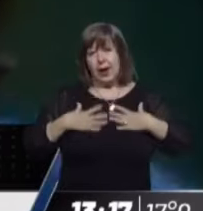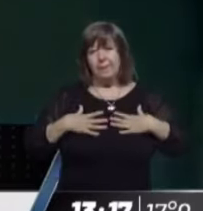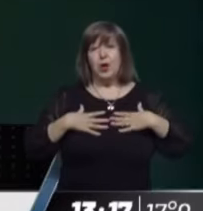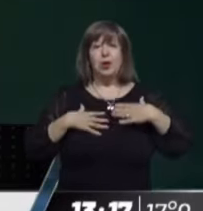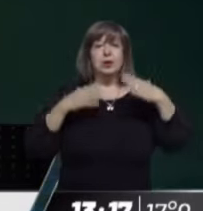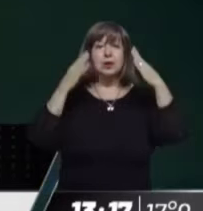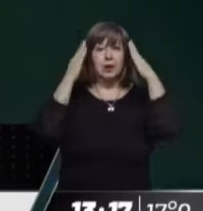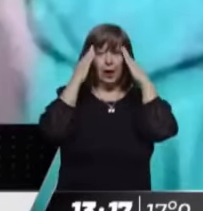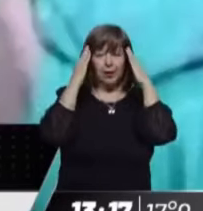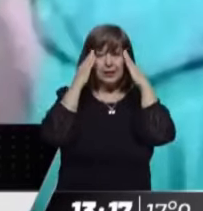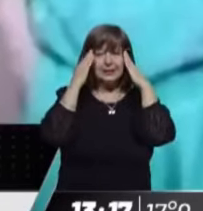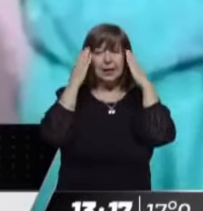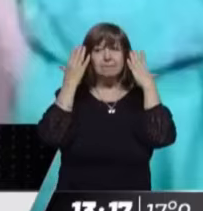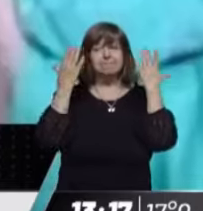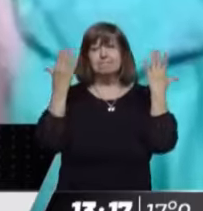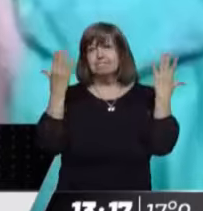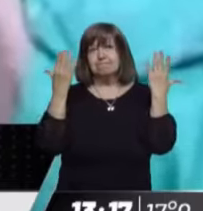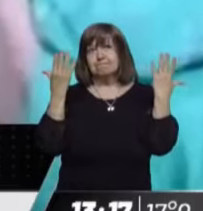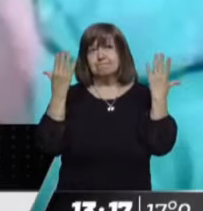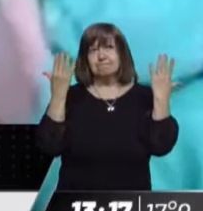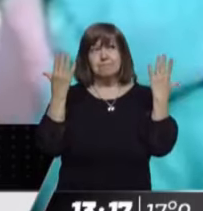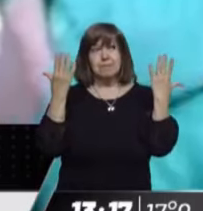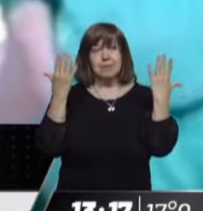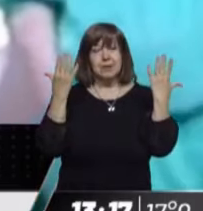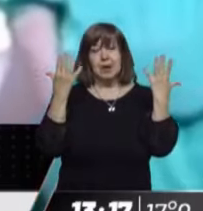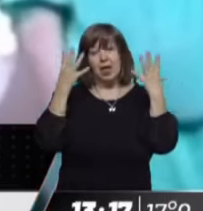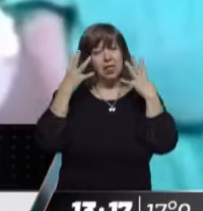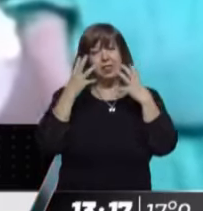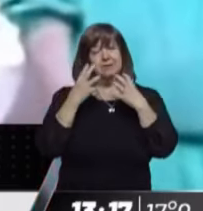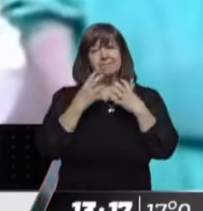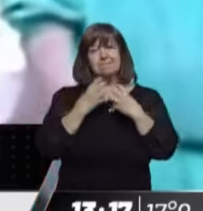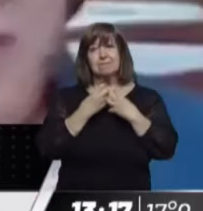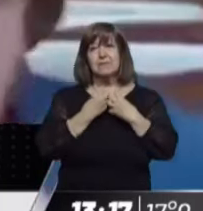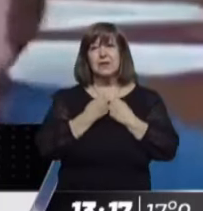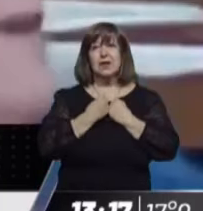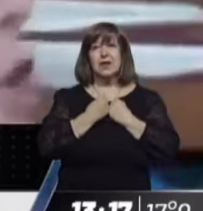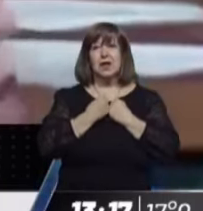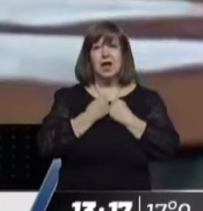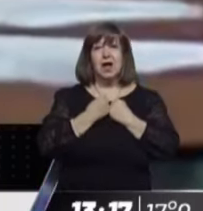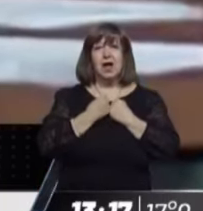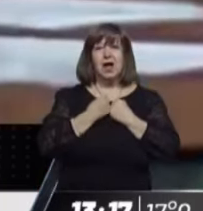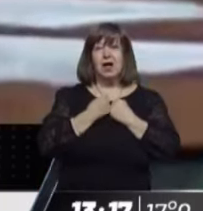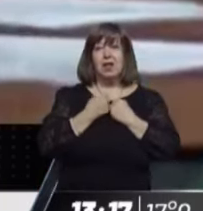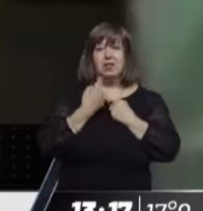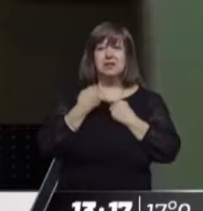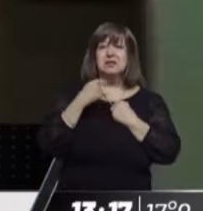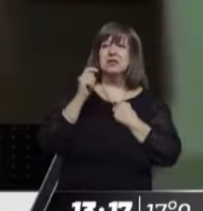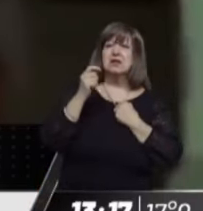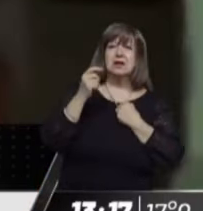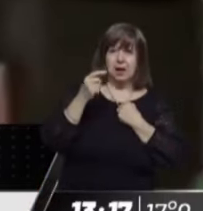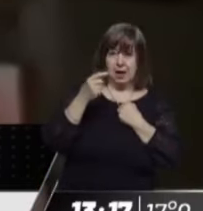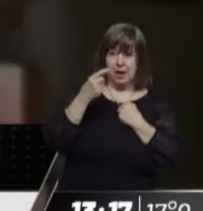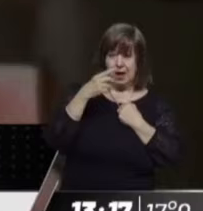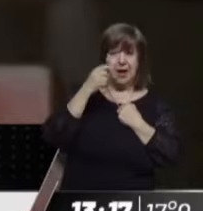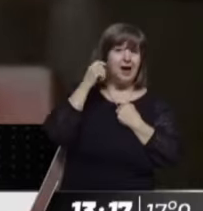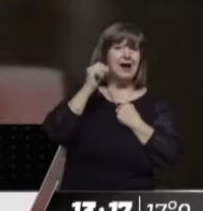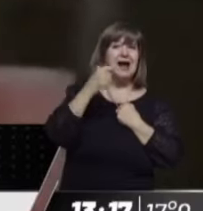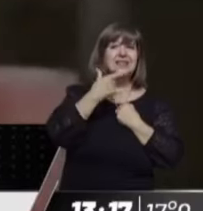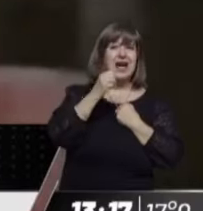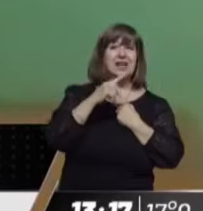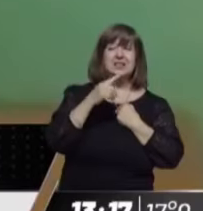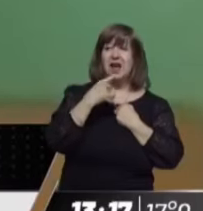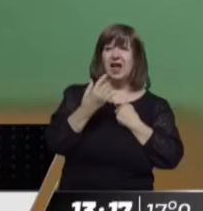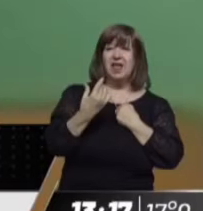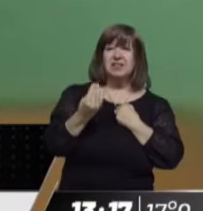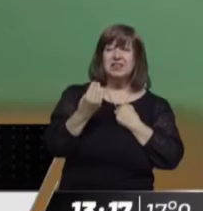y en los últimos días ya prácticamente no reconoce absolutamente a nadie. Ya no, Polino dijo,